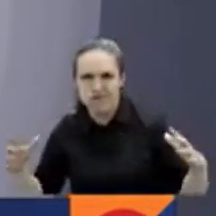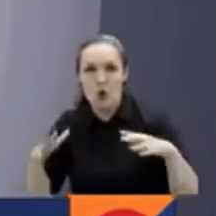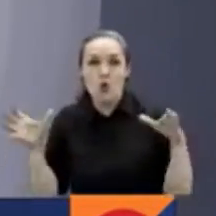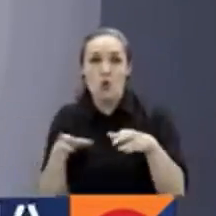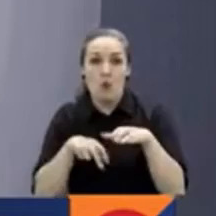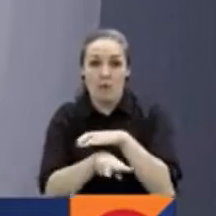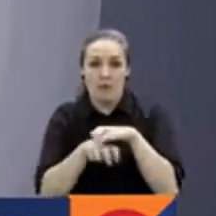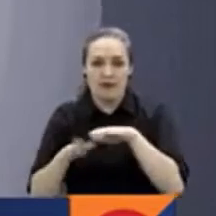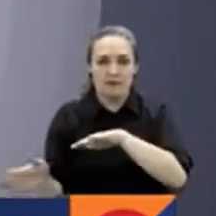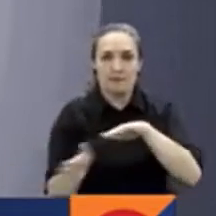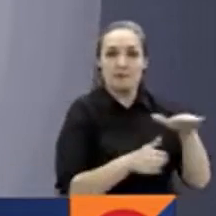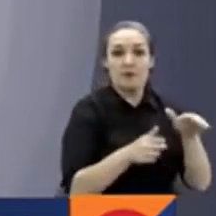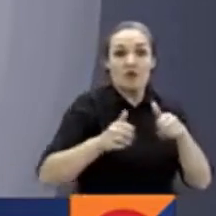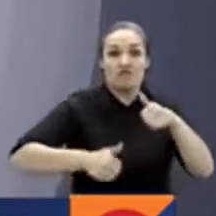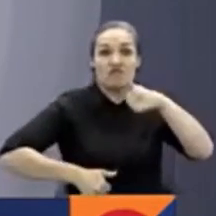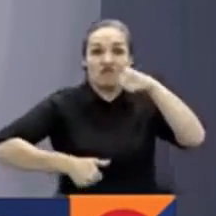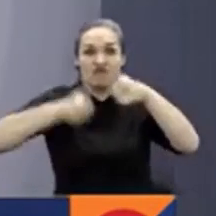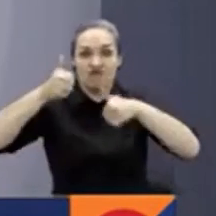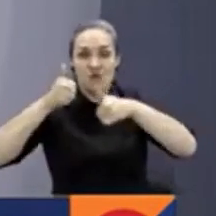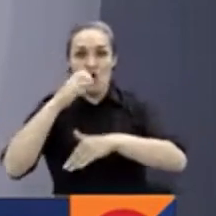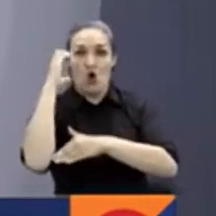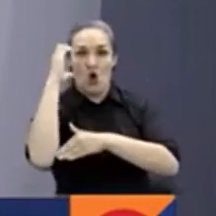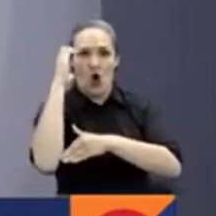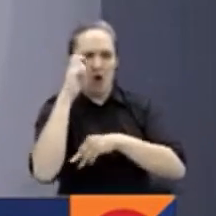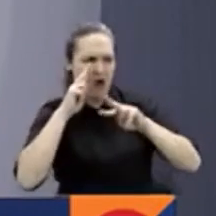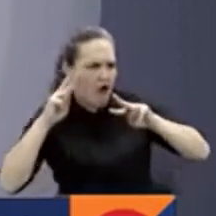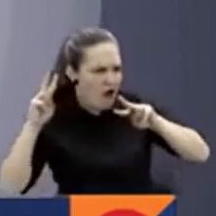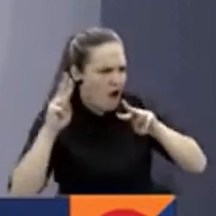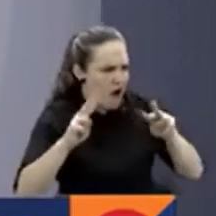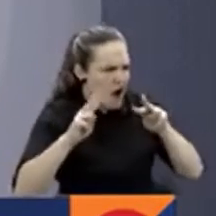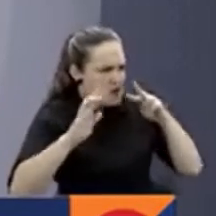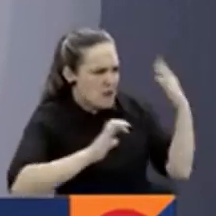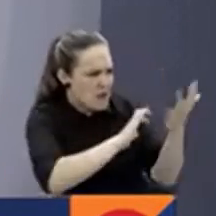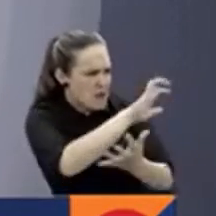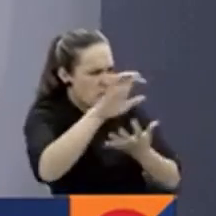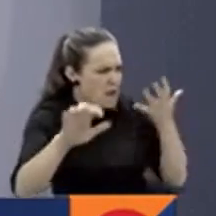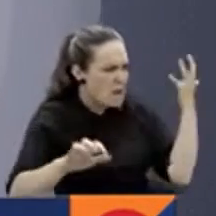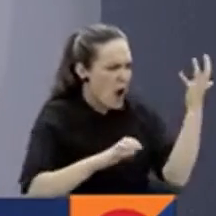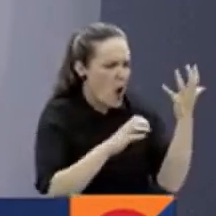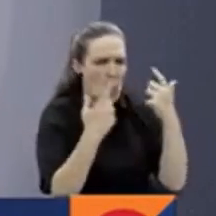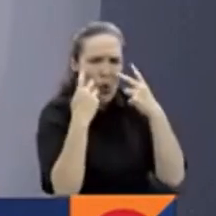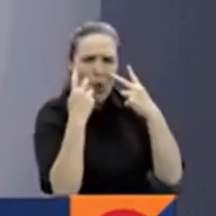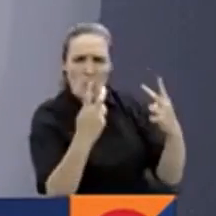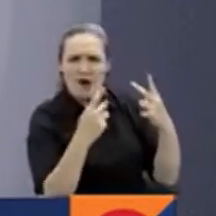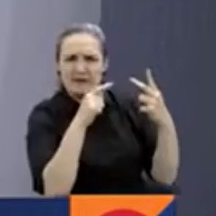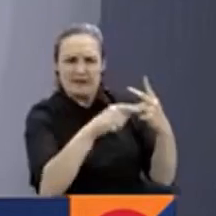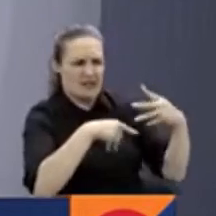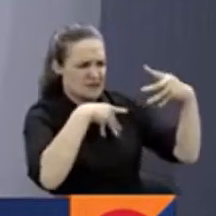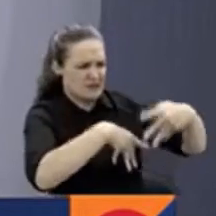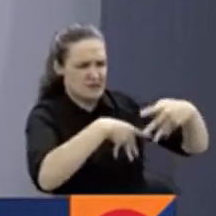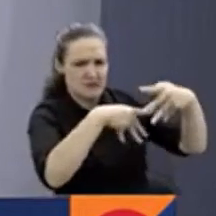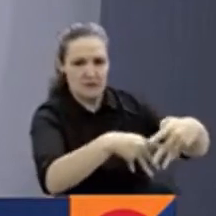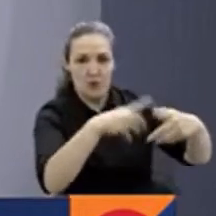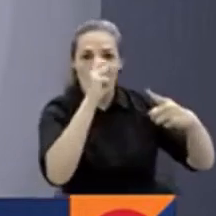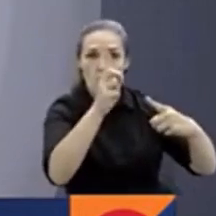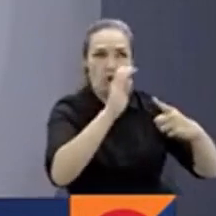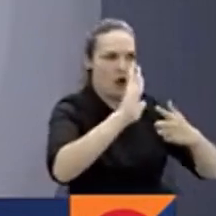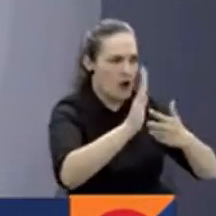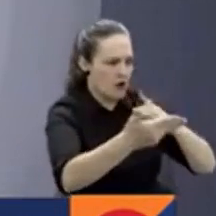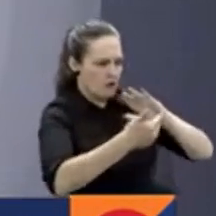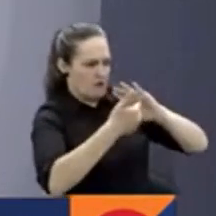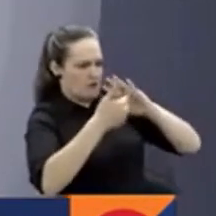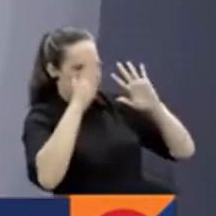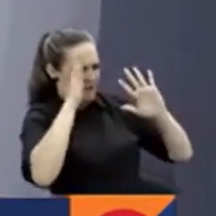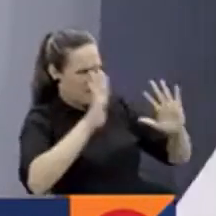Autoridades locales y nacionales reaccionaron a los desórdenes a los que llegó la manifestación por las medidas contra la minería